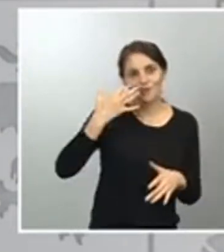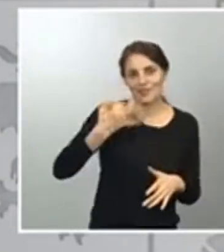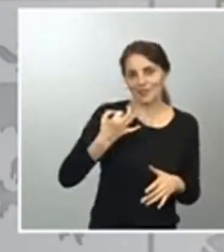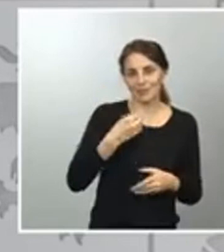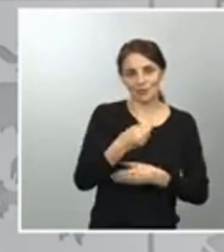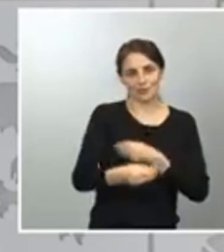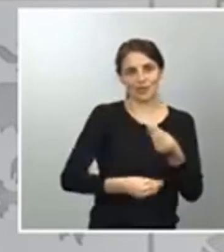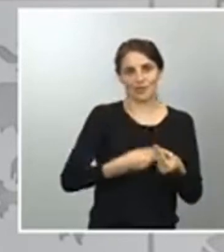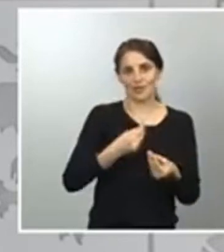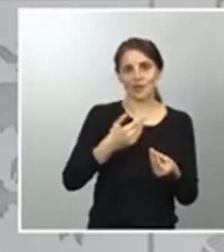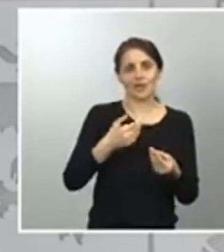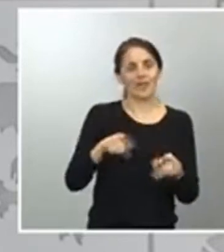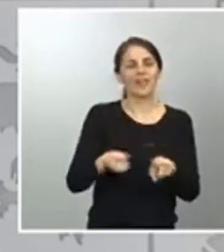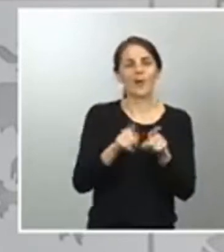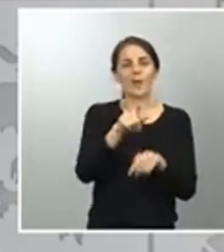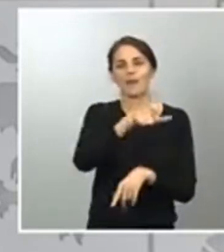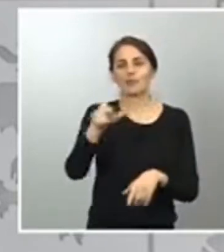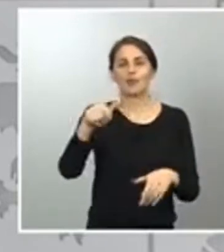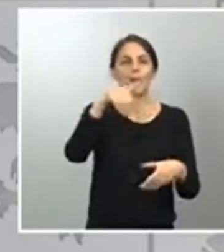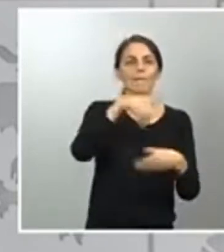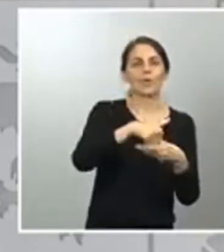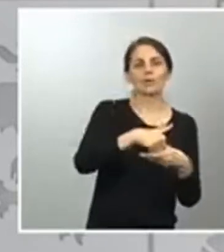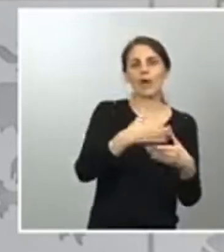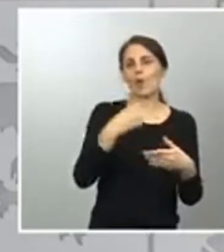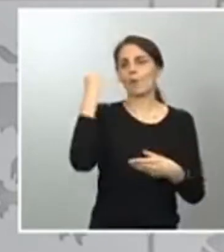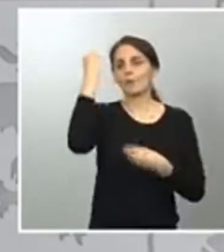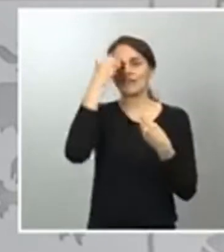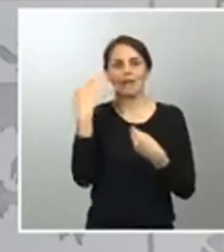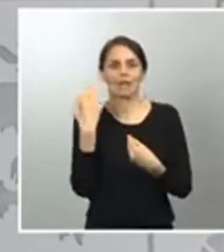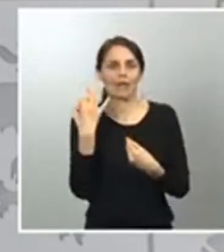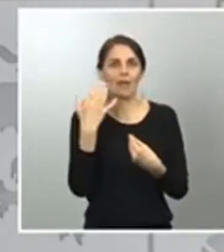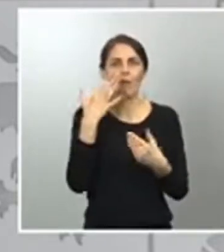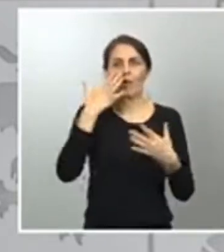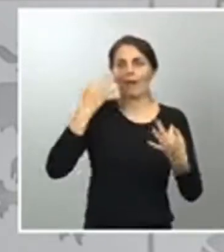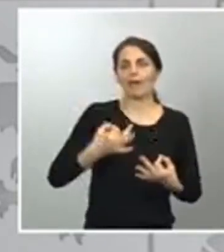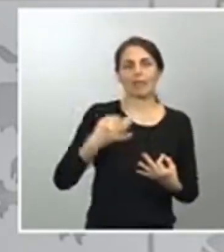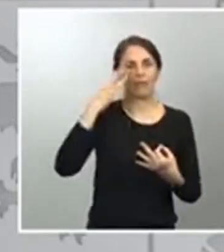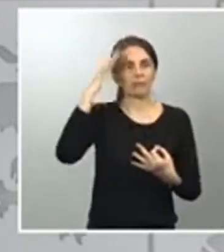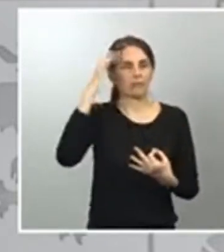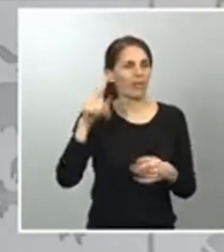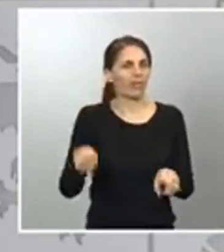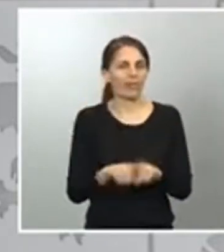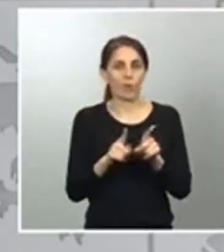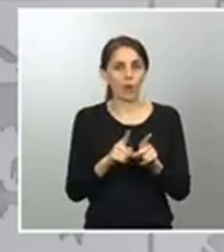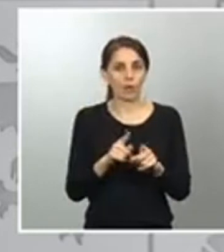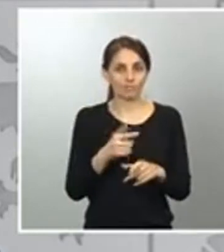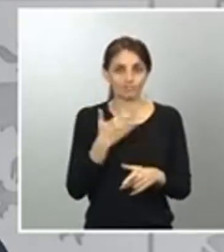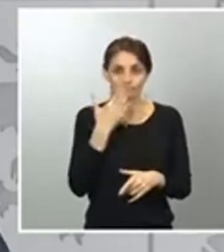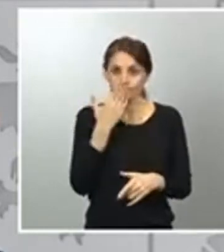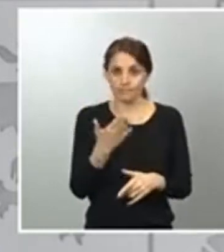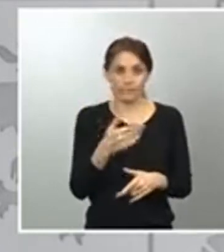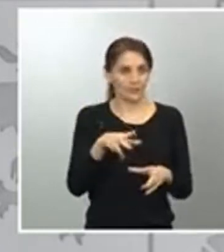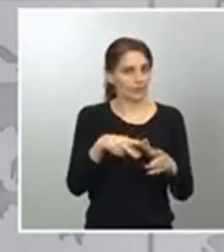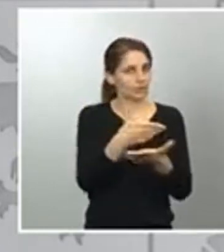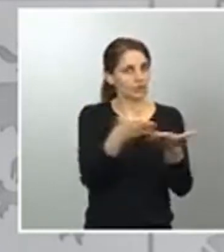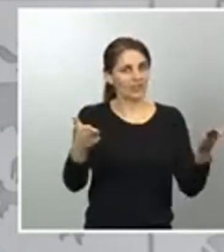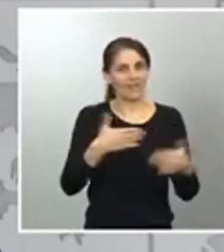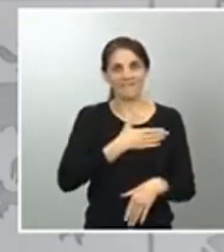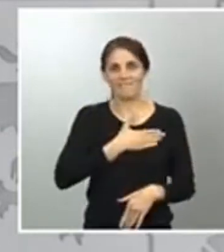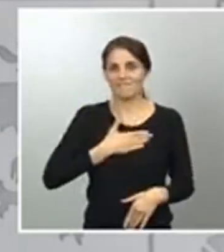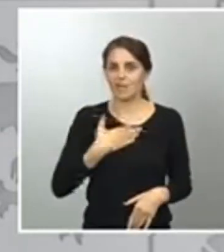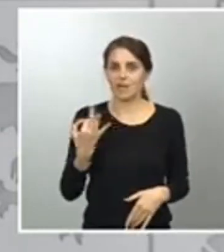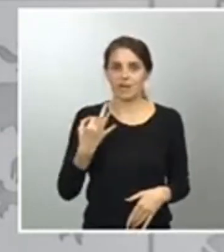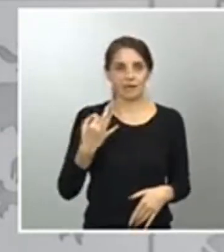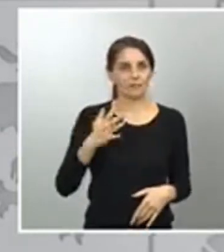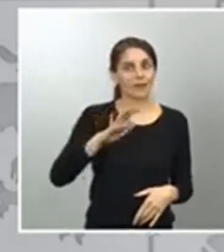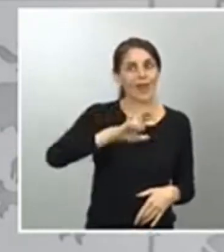vote a quien vote, piense lo que piense, crea en lo que crea, a los políticos de la mayoría de los españoles. Quieren que Europa se una